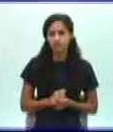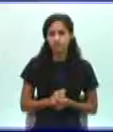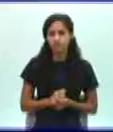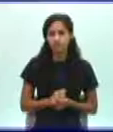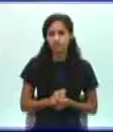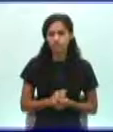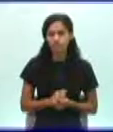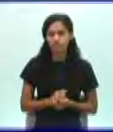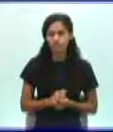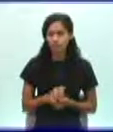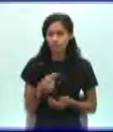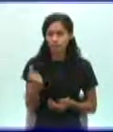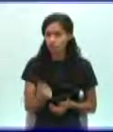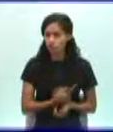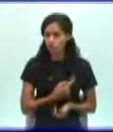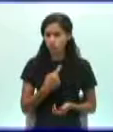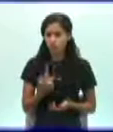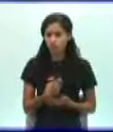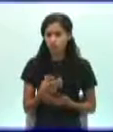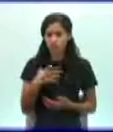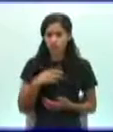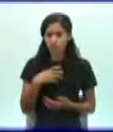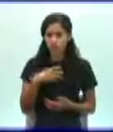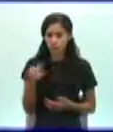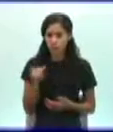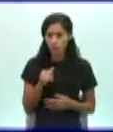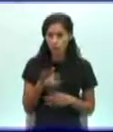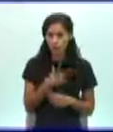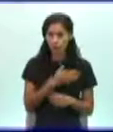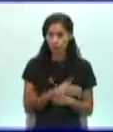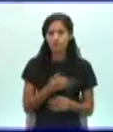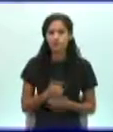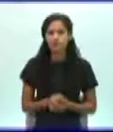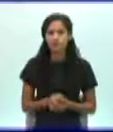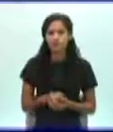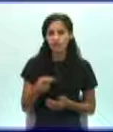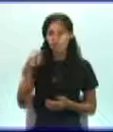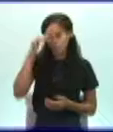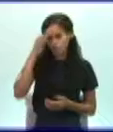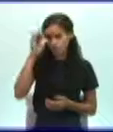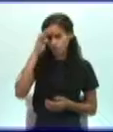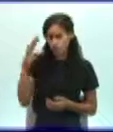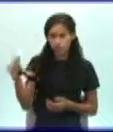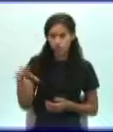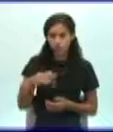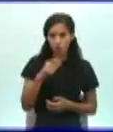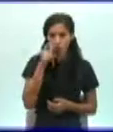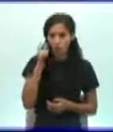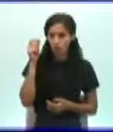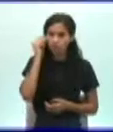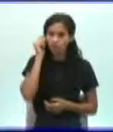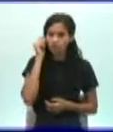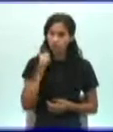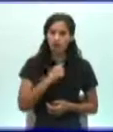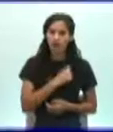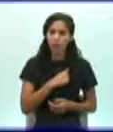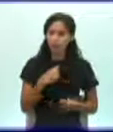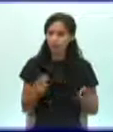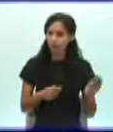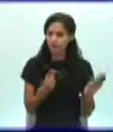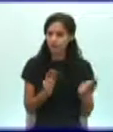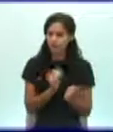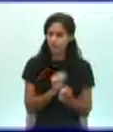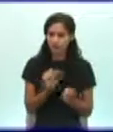¿Qué hemos heredado? La presente generación de cubanos, de cubanas y de cubanos, el amor a la defensa de la